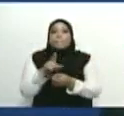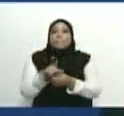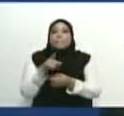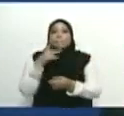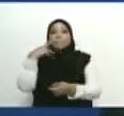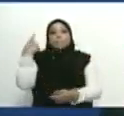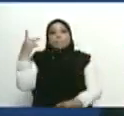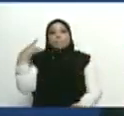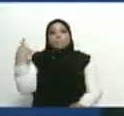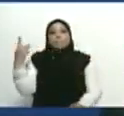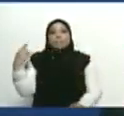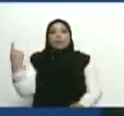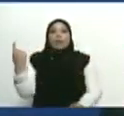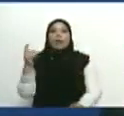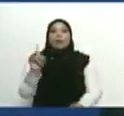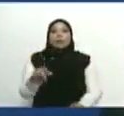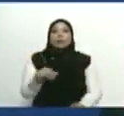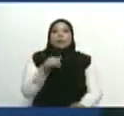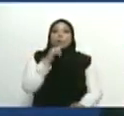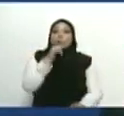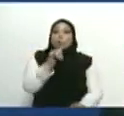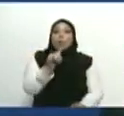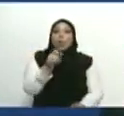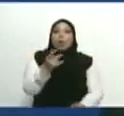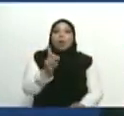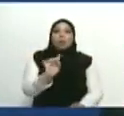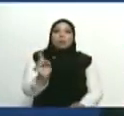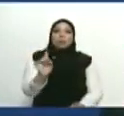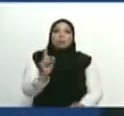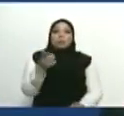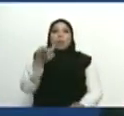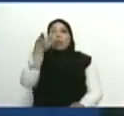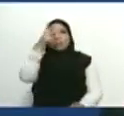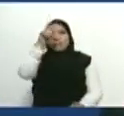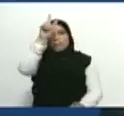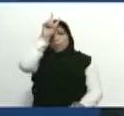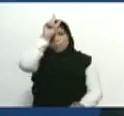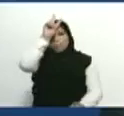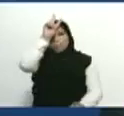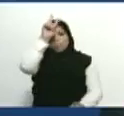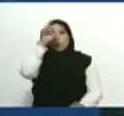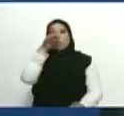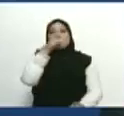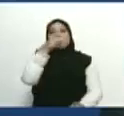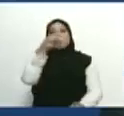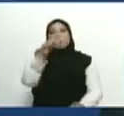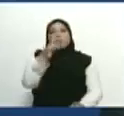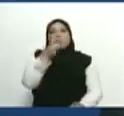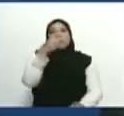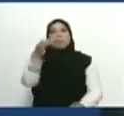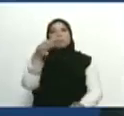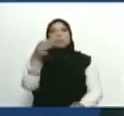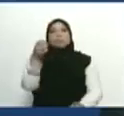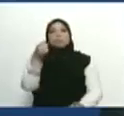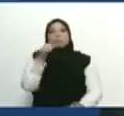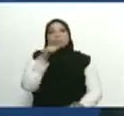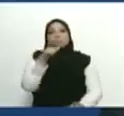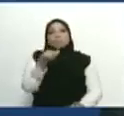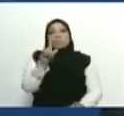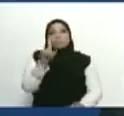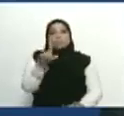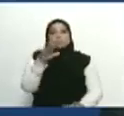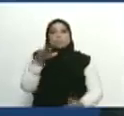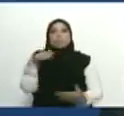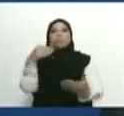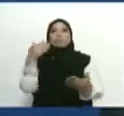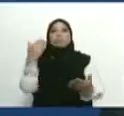filósofo Albert Camus que la estupidez siempre es persistente, ¿no?